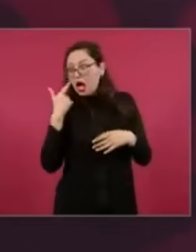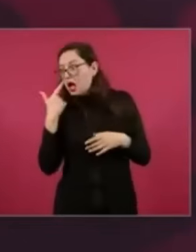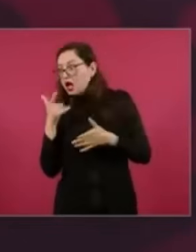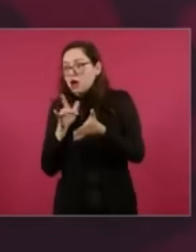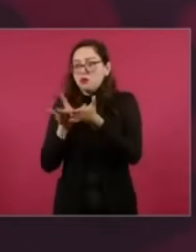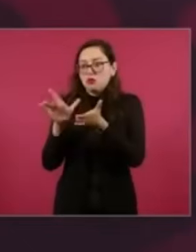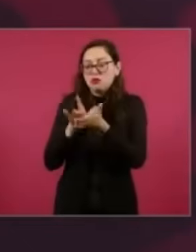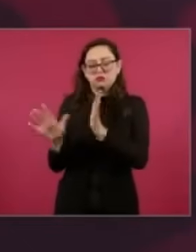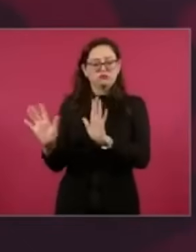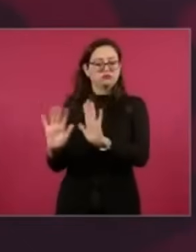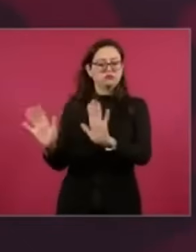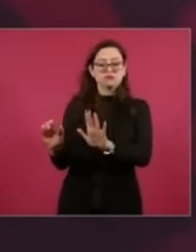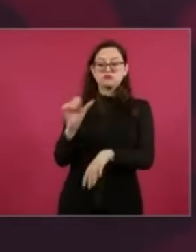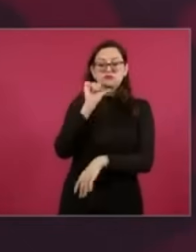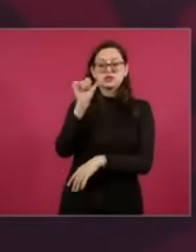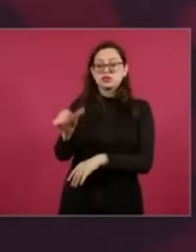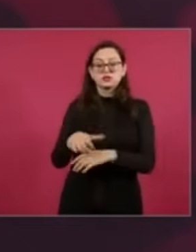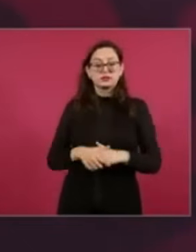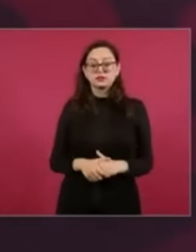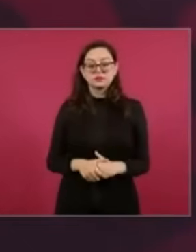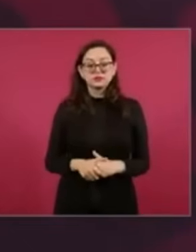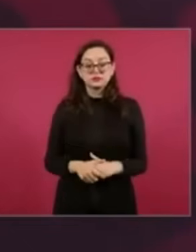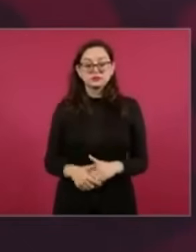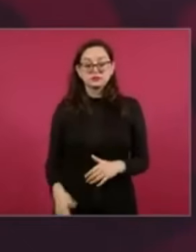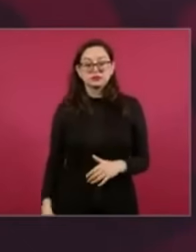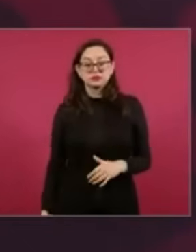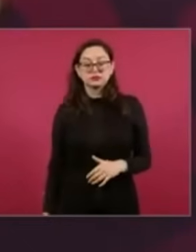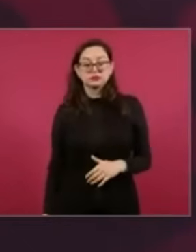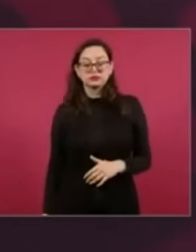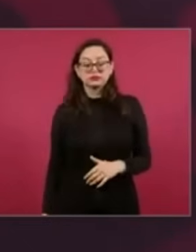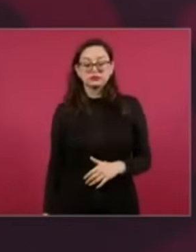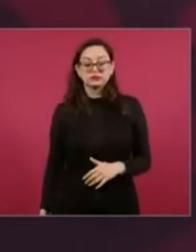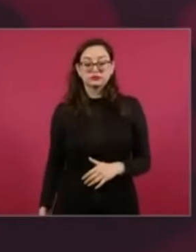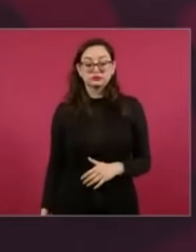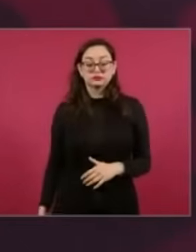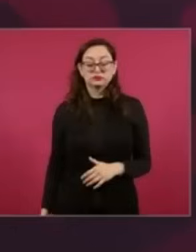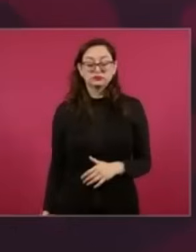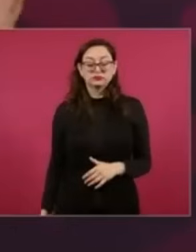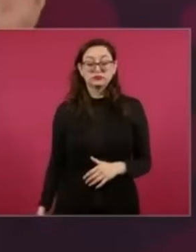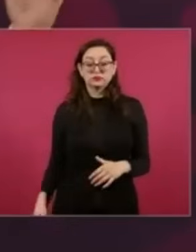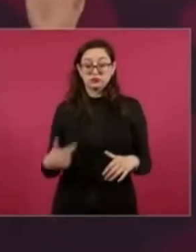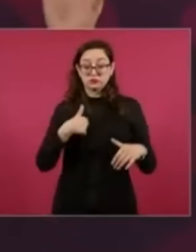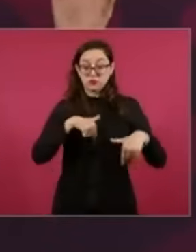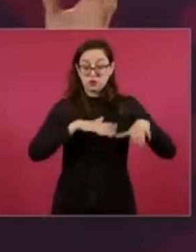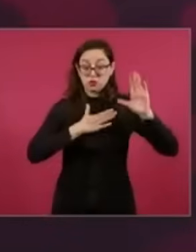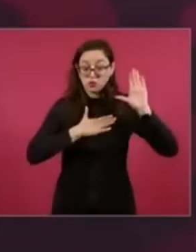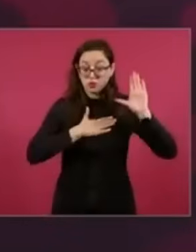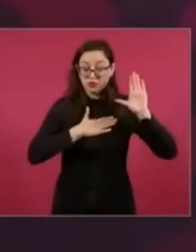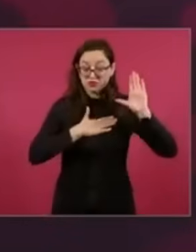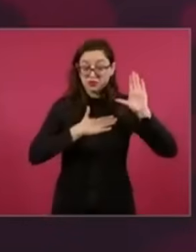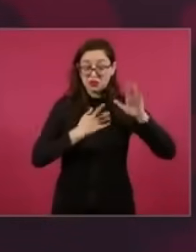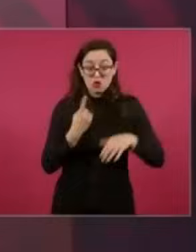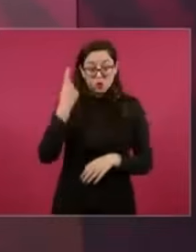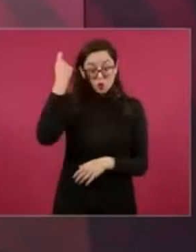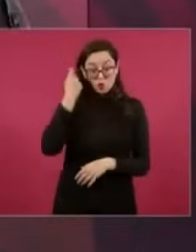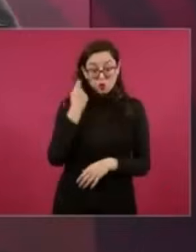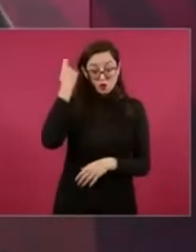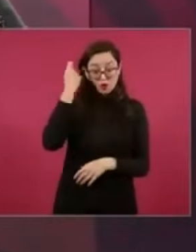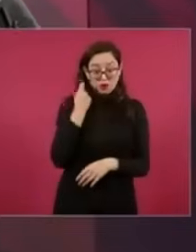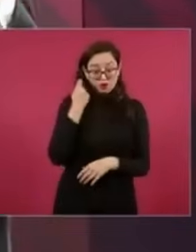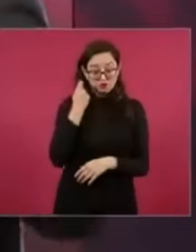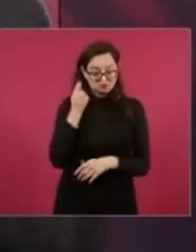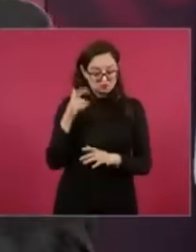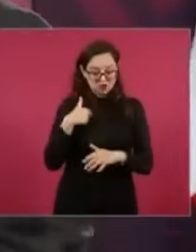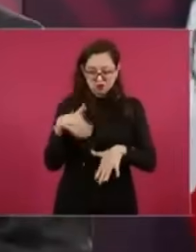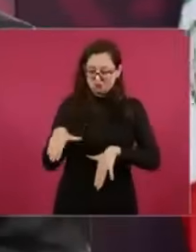el compromiso de que ya una vez que yo me jubile, pues son libres,